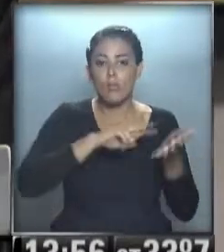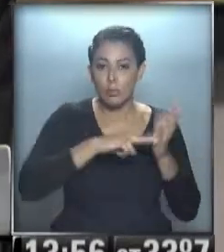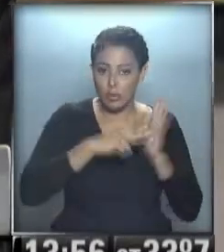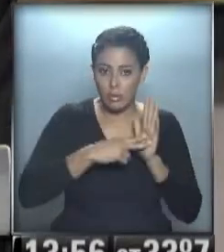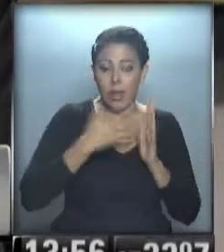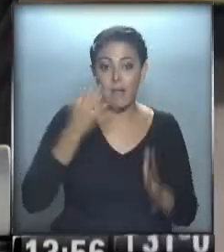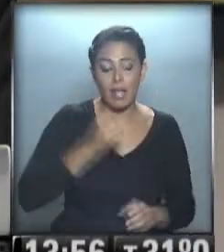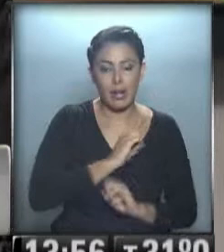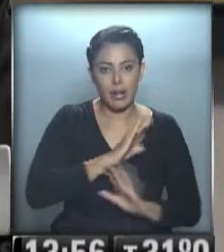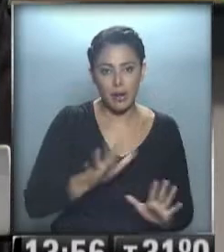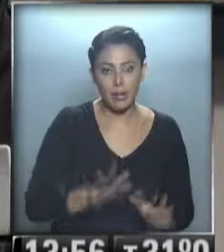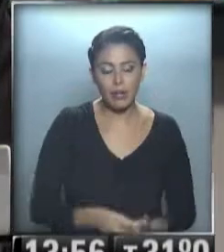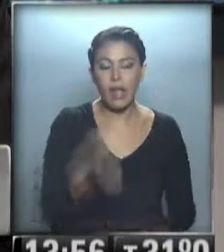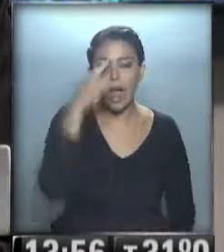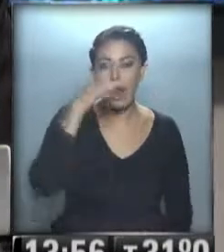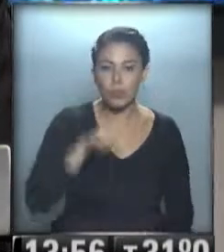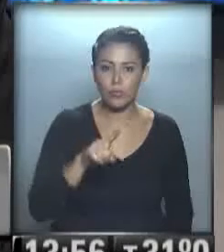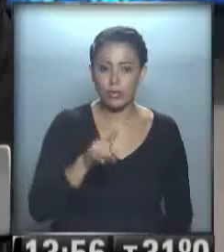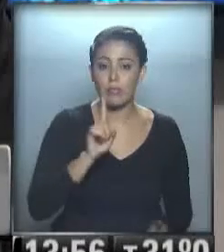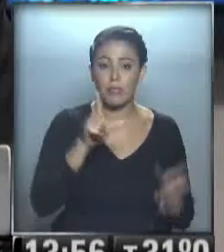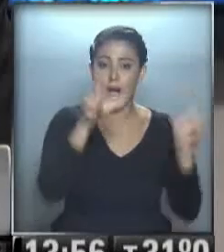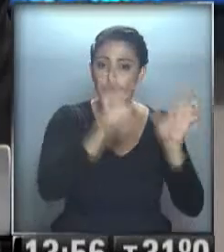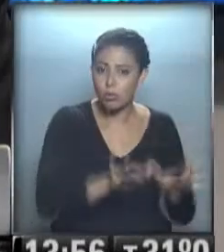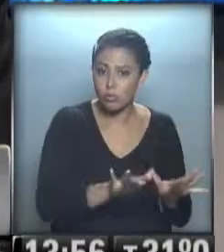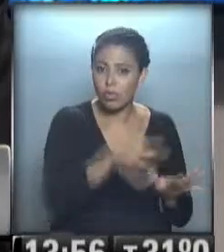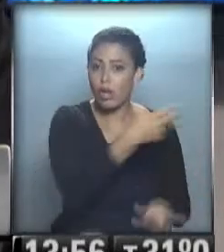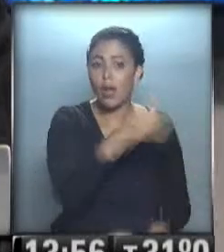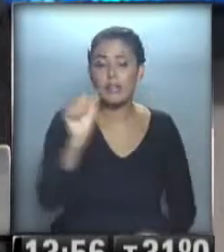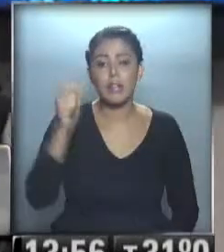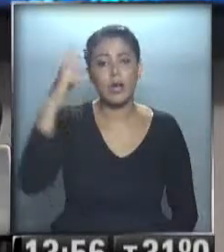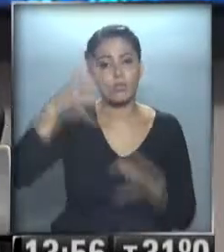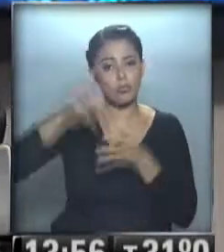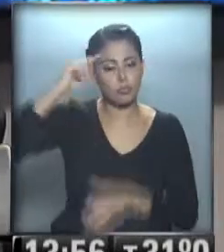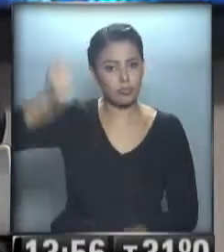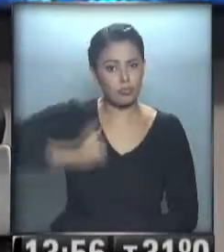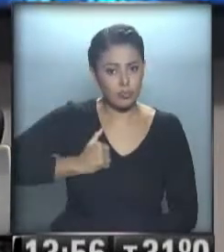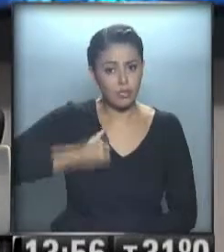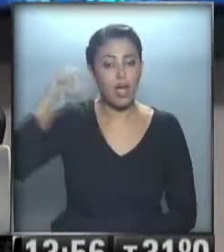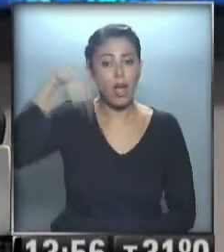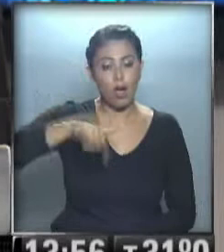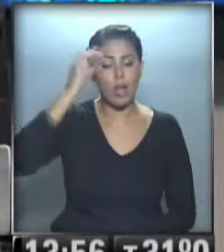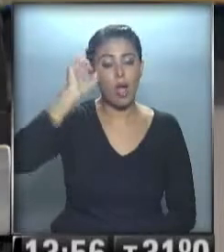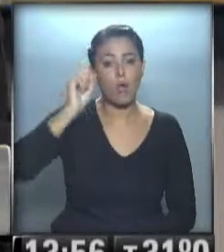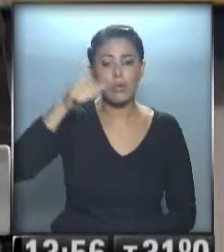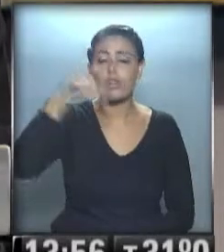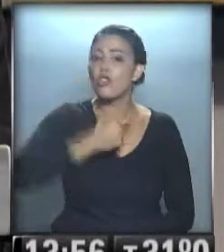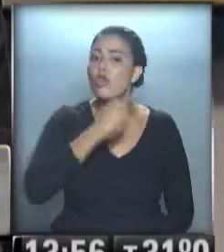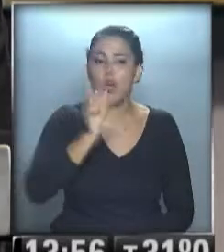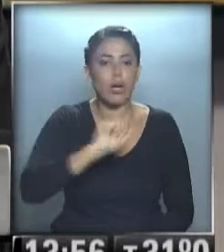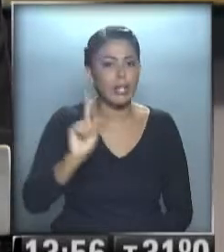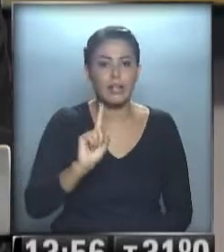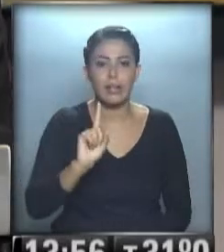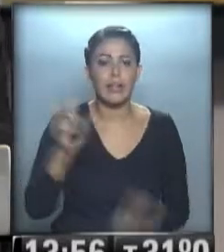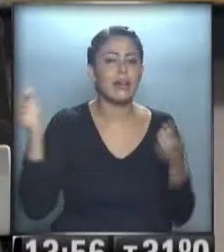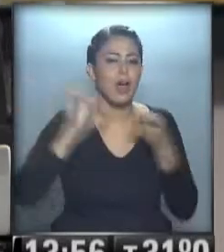es bastante grave finalmente esa computadora quedó en manos de la gendarmería la actual jueza ródenas no quiere saber nada con la